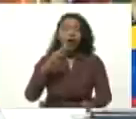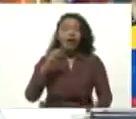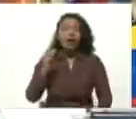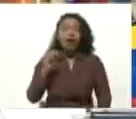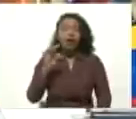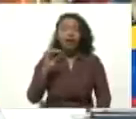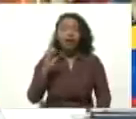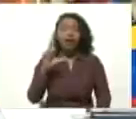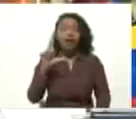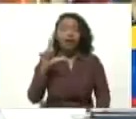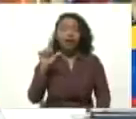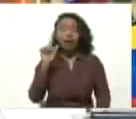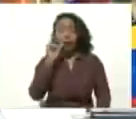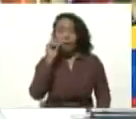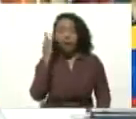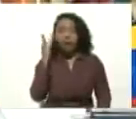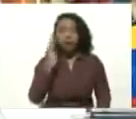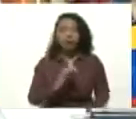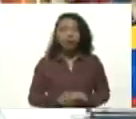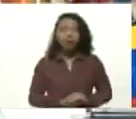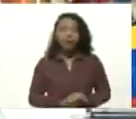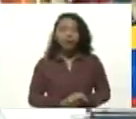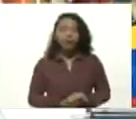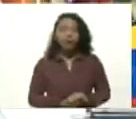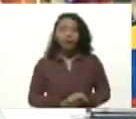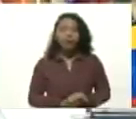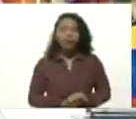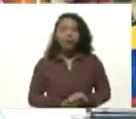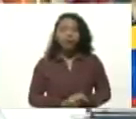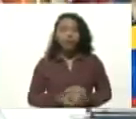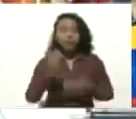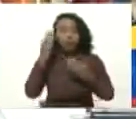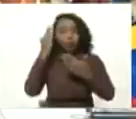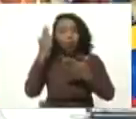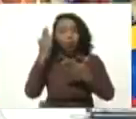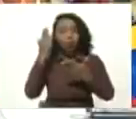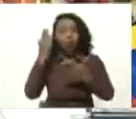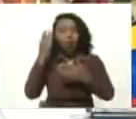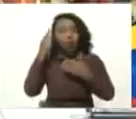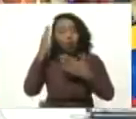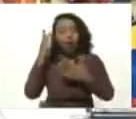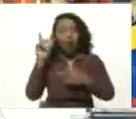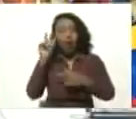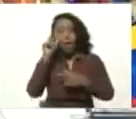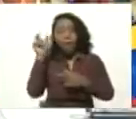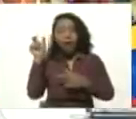Lacaba, Bambino, Saluti, Lacaba, Rafael Lacaba,